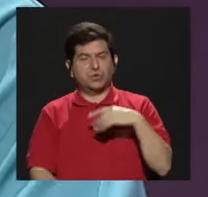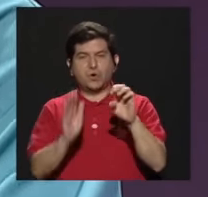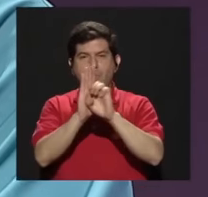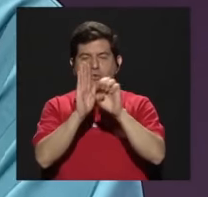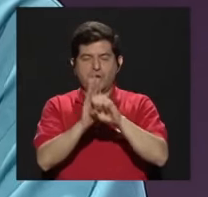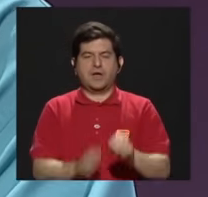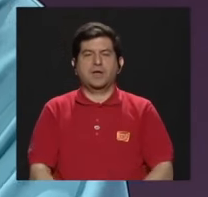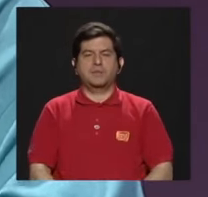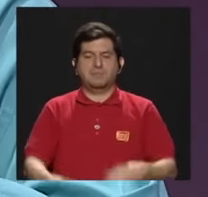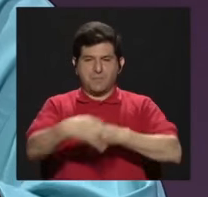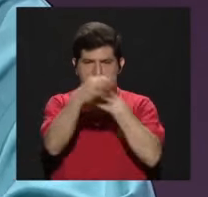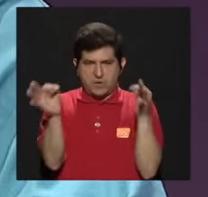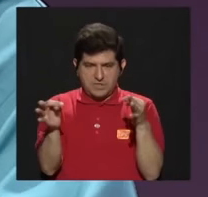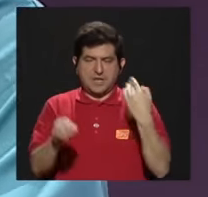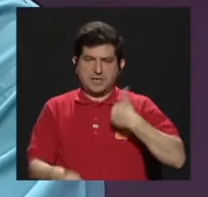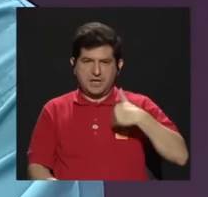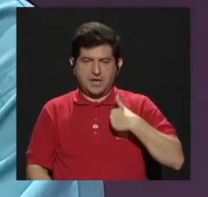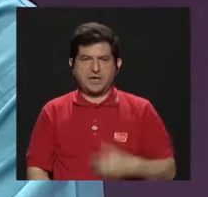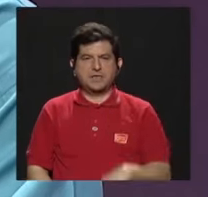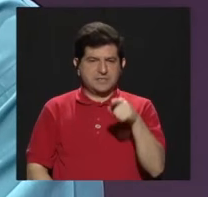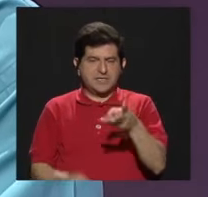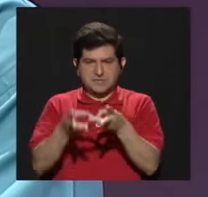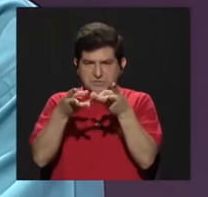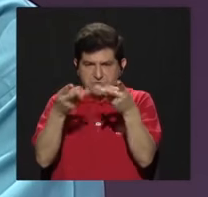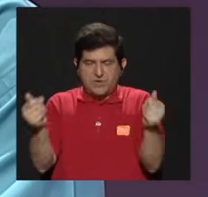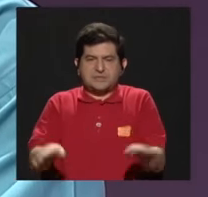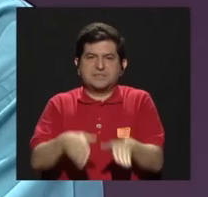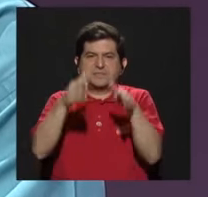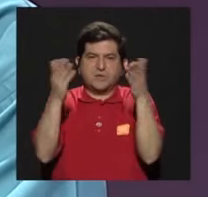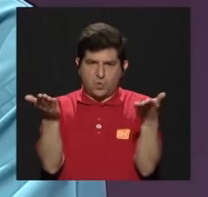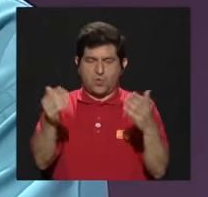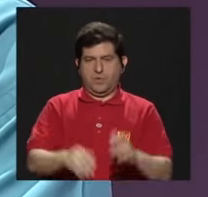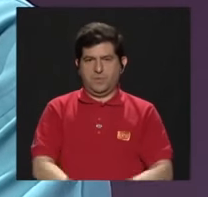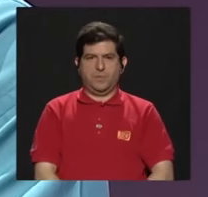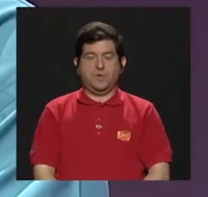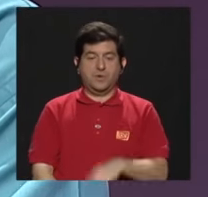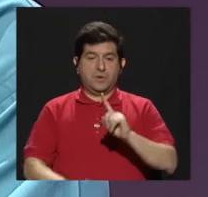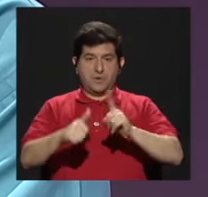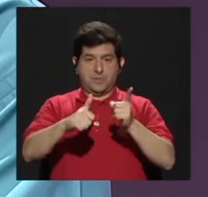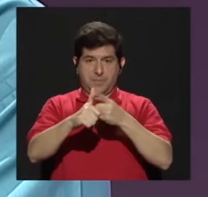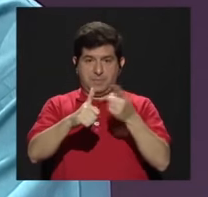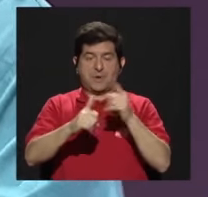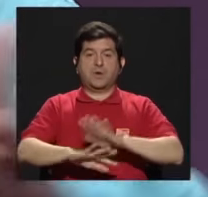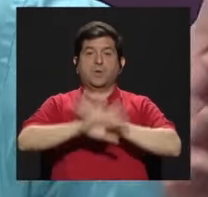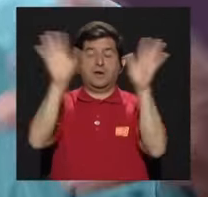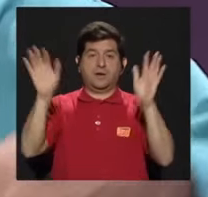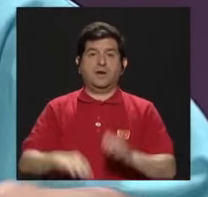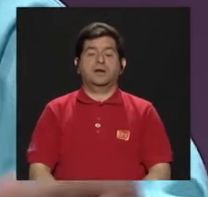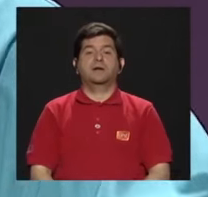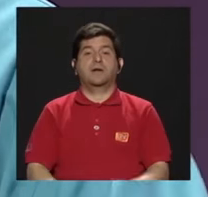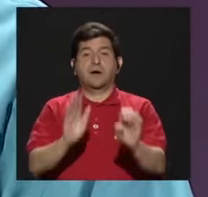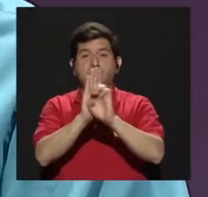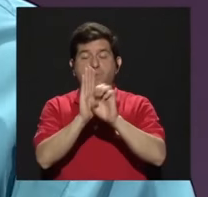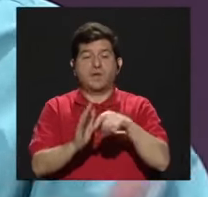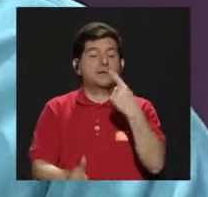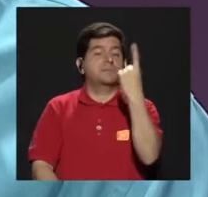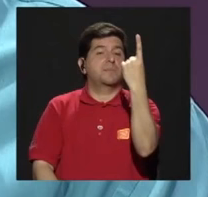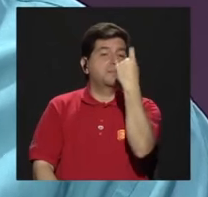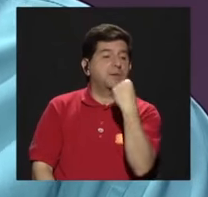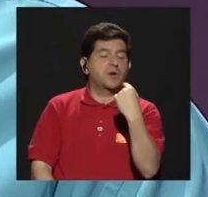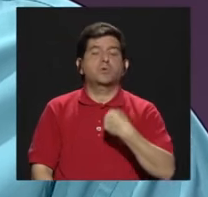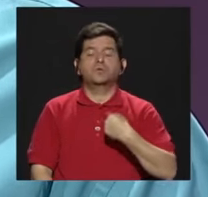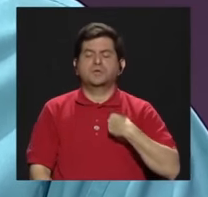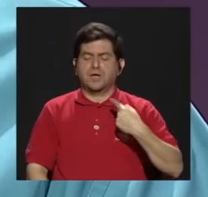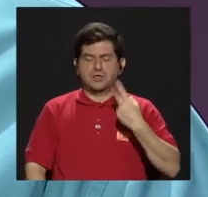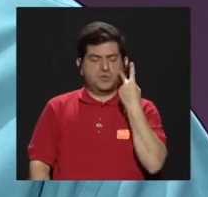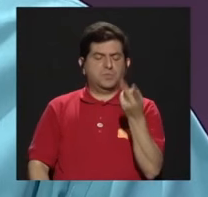en los talleres con los hombres, ¿cómo empezamos a desmontar esto? Primero ellos aclaran, es que si por ejemplo Marisa me pregunta cómo me